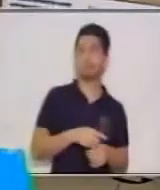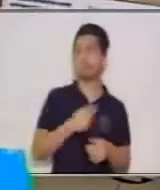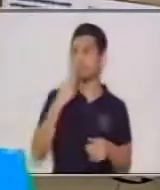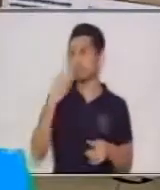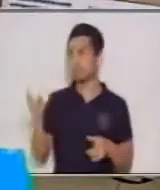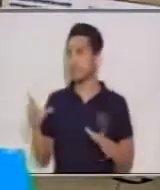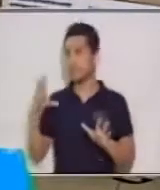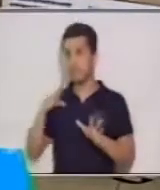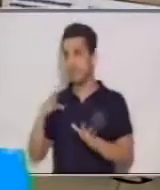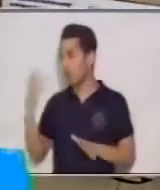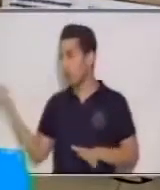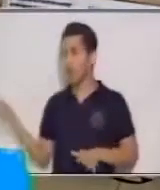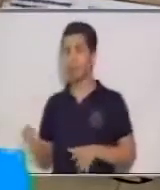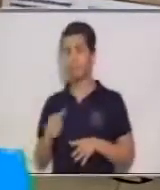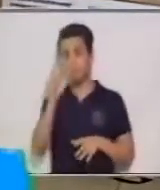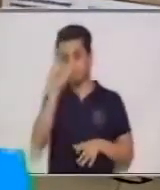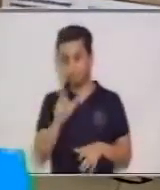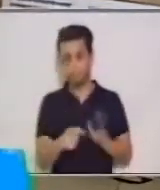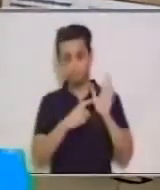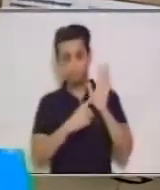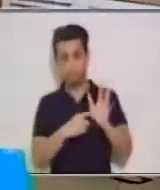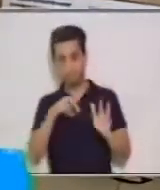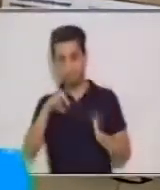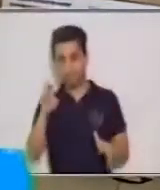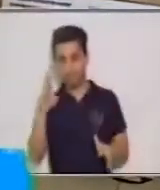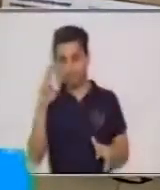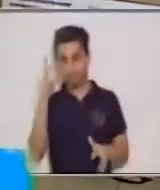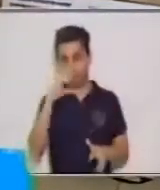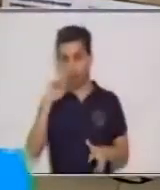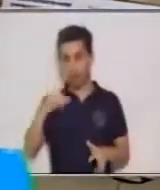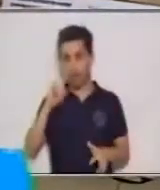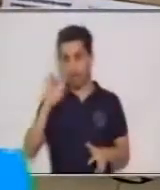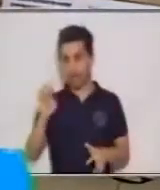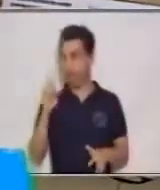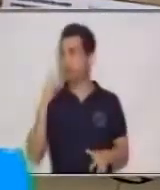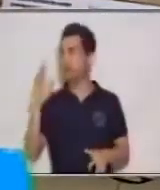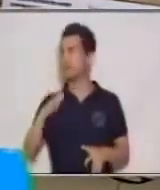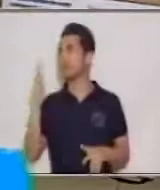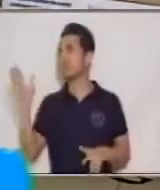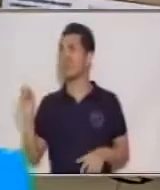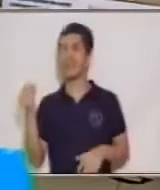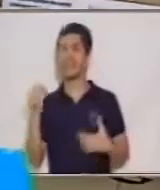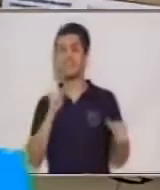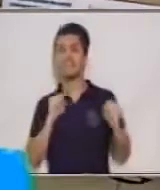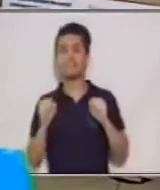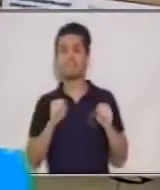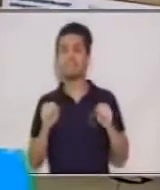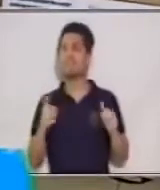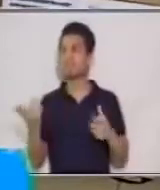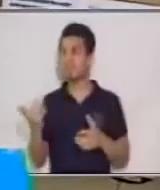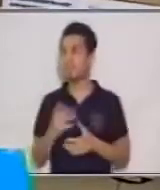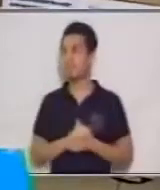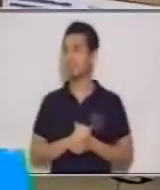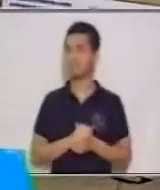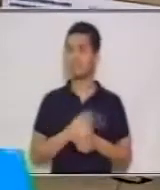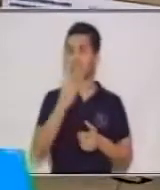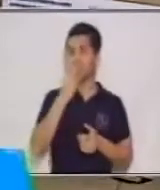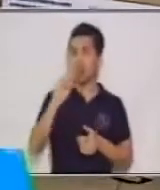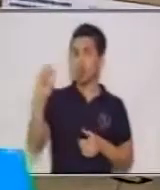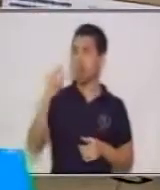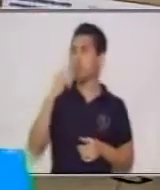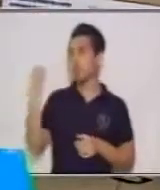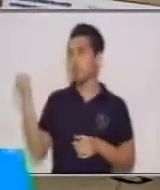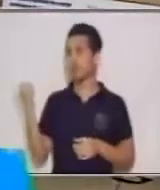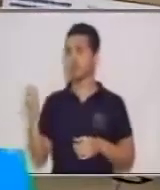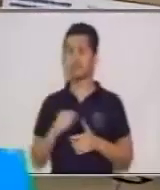personajes y qué acciones estaban realizando. En este caso, Caperucita iba de camino a buscar a su abuelita, el lobo quería engañar a Caperucita y